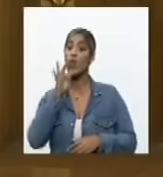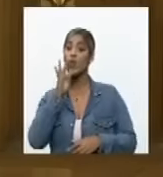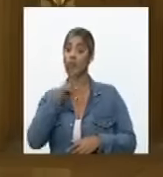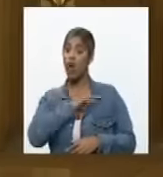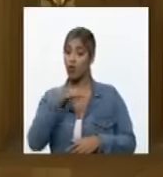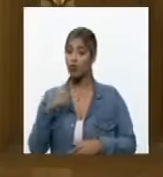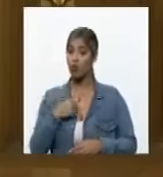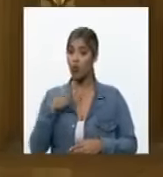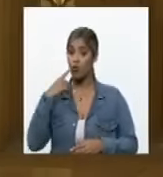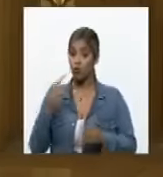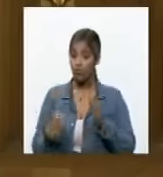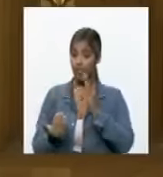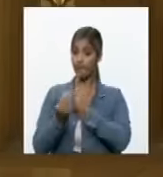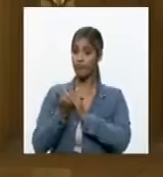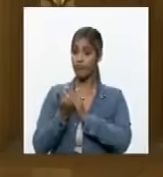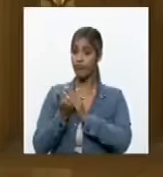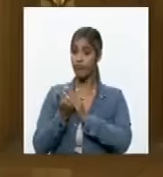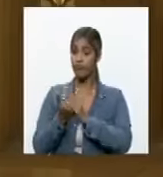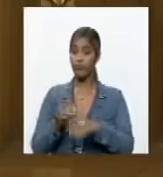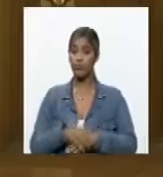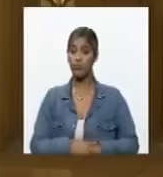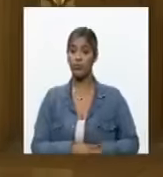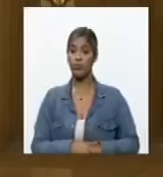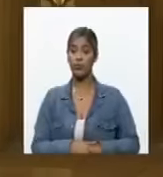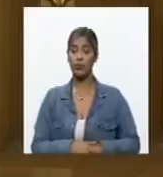nosotros. Y